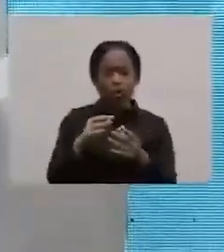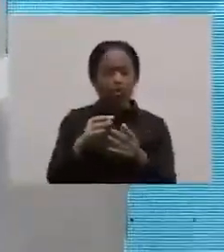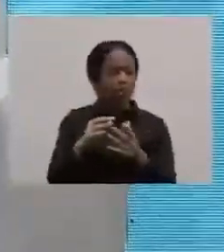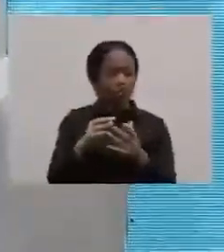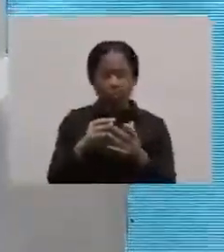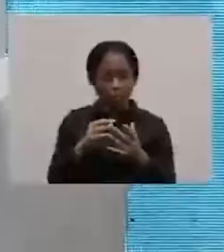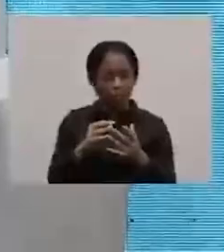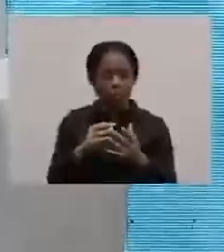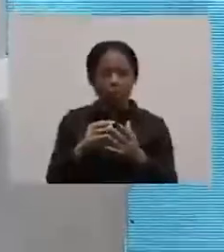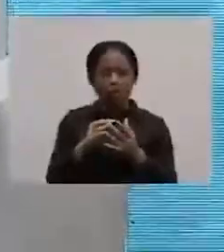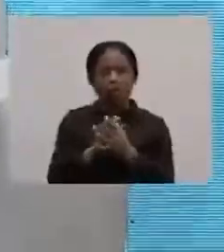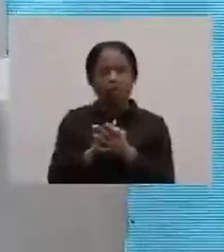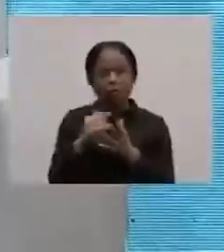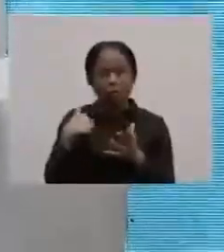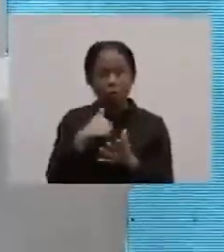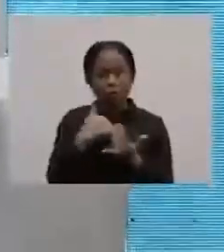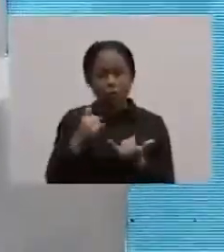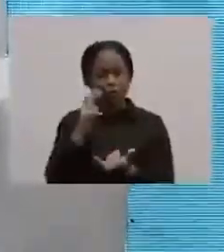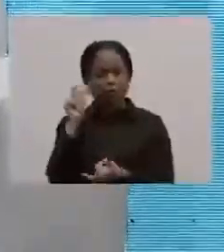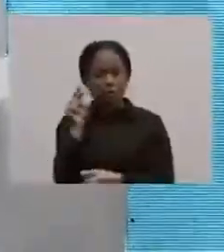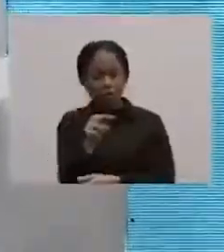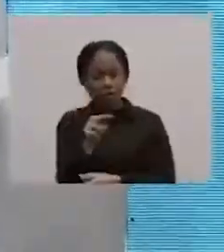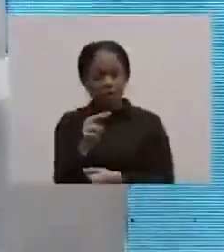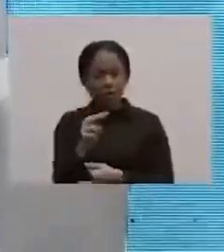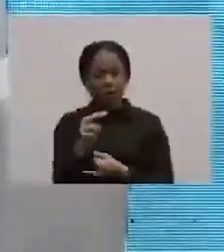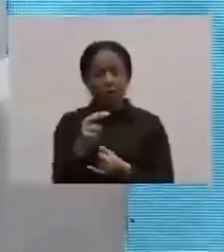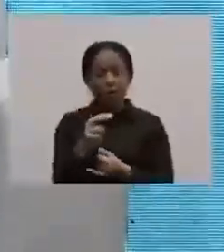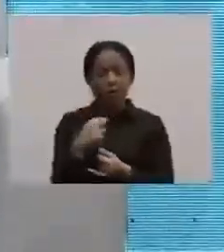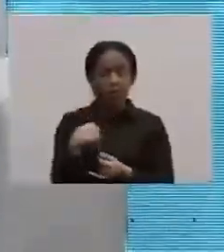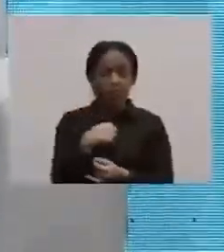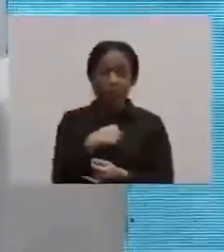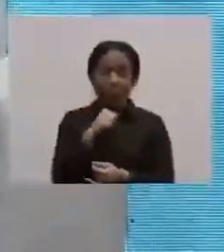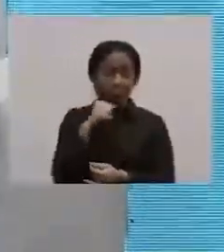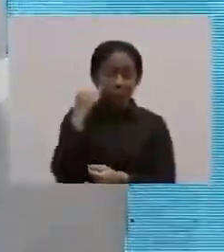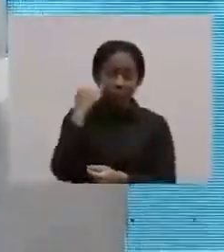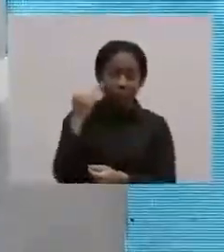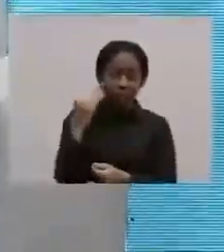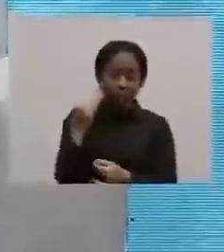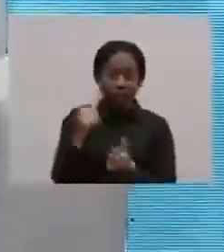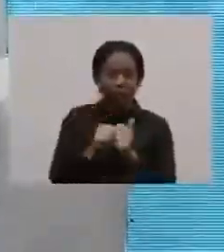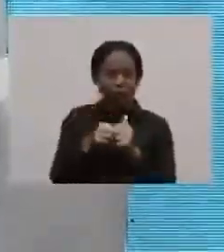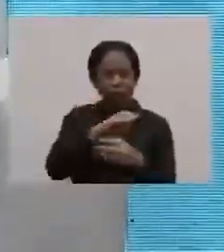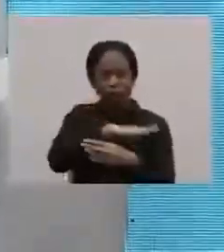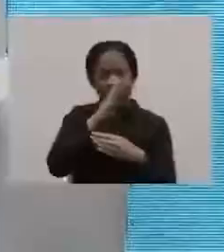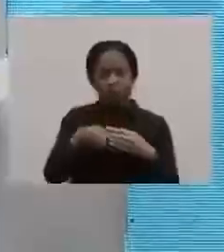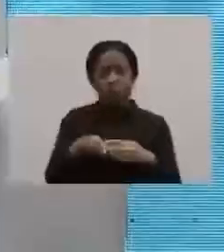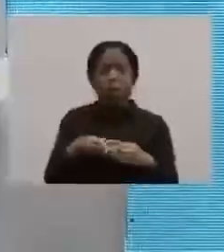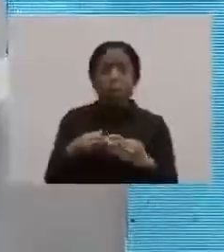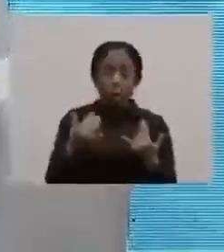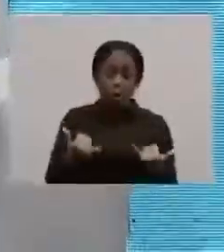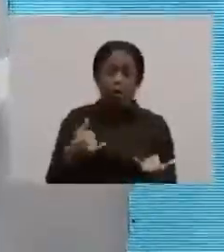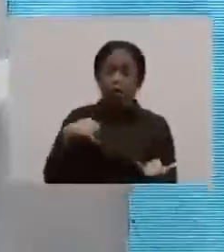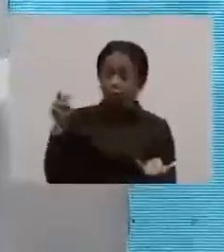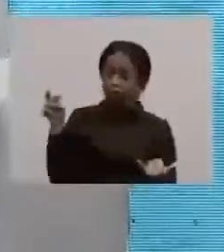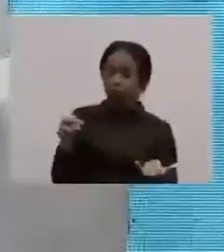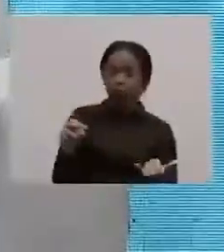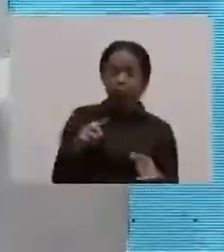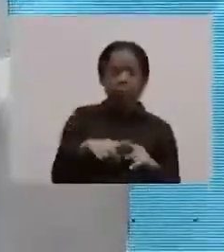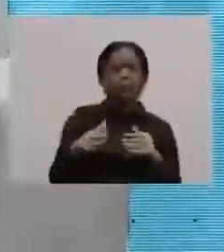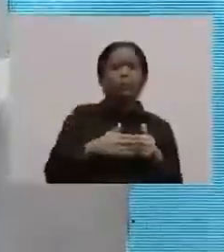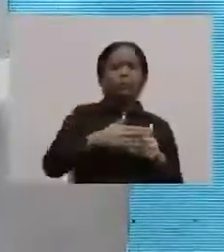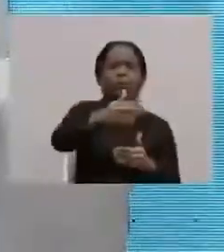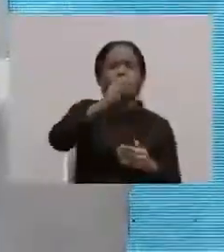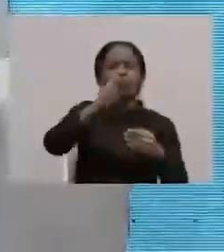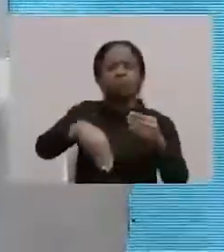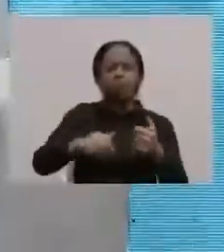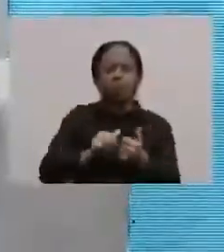de cuentas, uno lo está mirando hoy. Es un fenómeno que no tenemos idea de cómo va a terminar. Lo estamos mirando hoy, pero cada vez